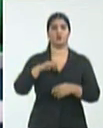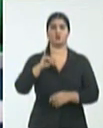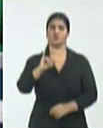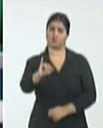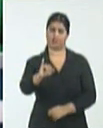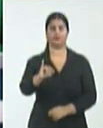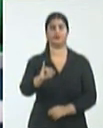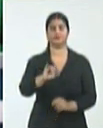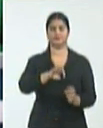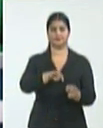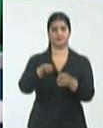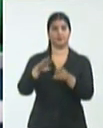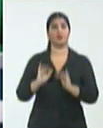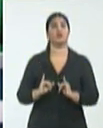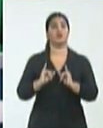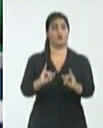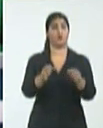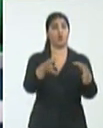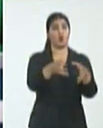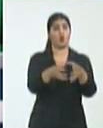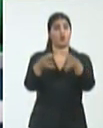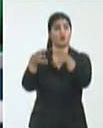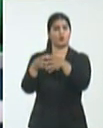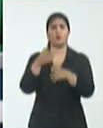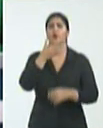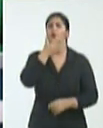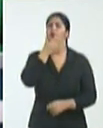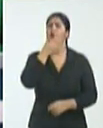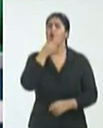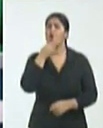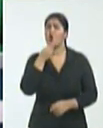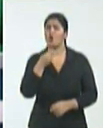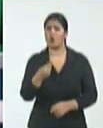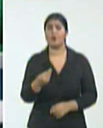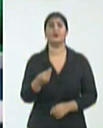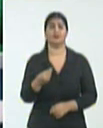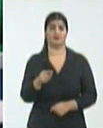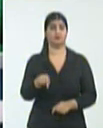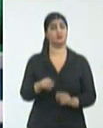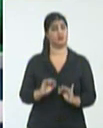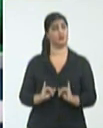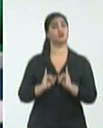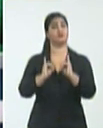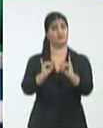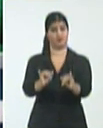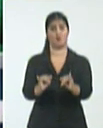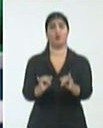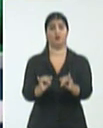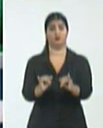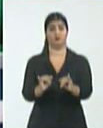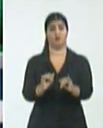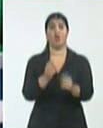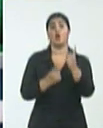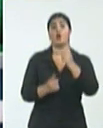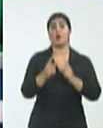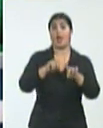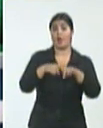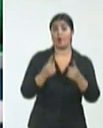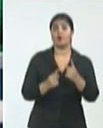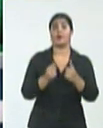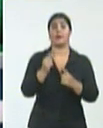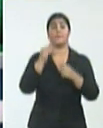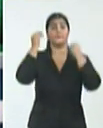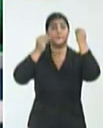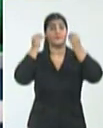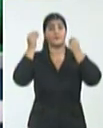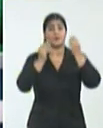digo porque son grupos de edades jóvenes, que no era el comportamiento habitual del virus. Por lo tanto, podemos decir que con menos